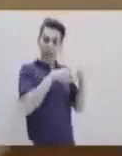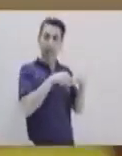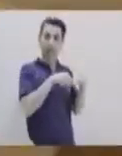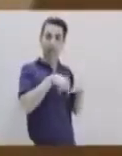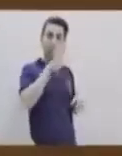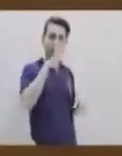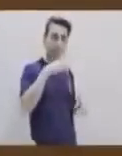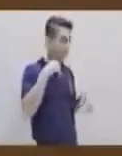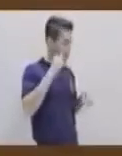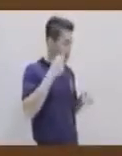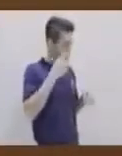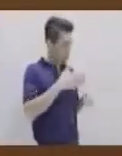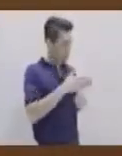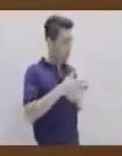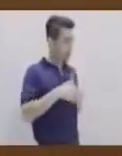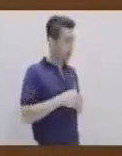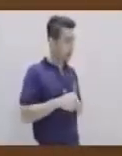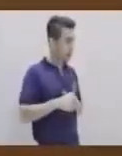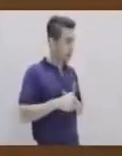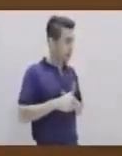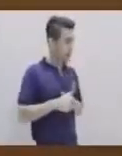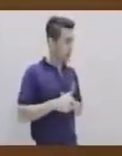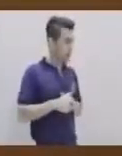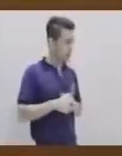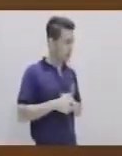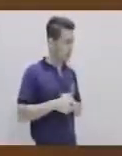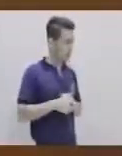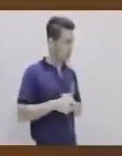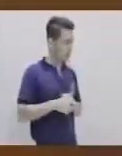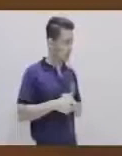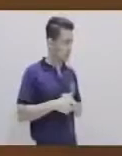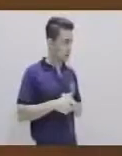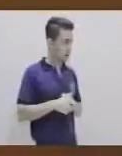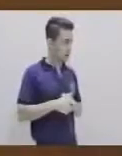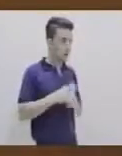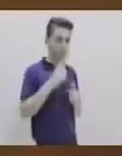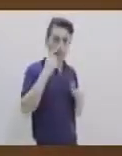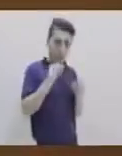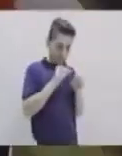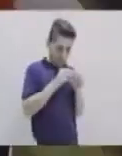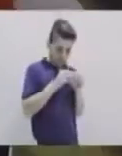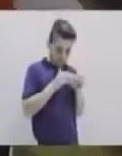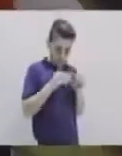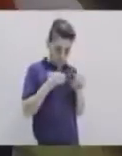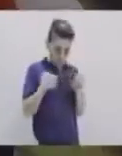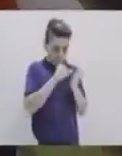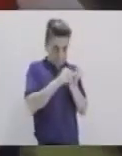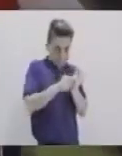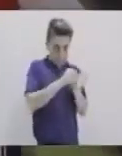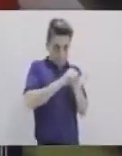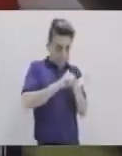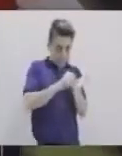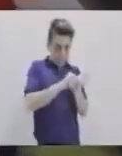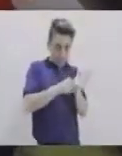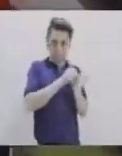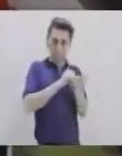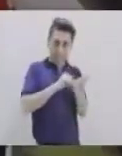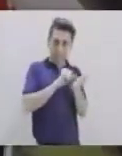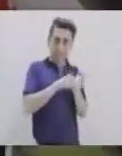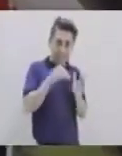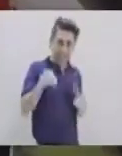podamos nosotros seguir trabajando. Yo voy a seguir calcando, mejor dicho, voy a seguir cortando. Entonces el truco